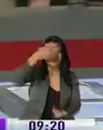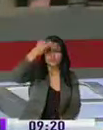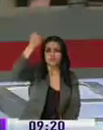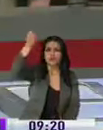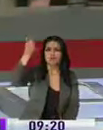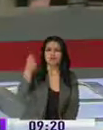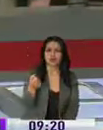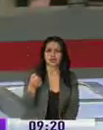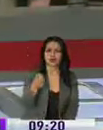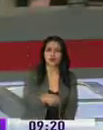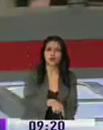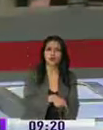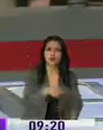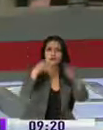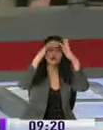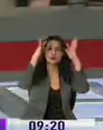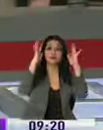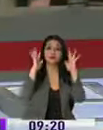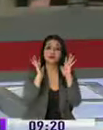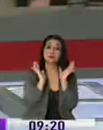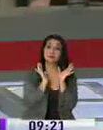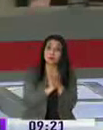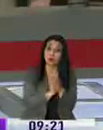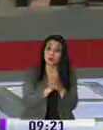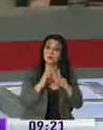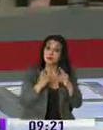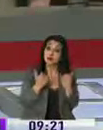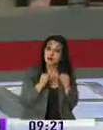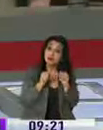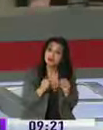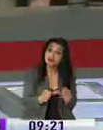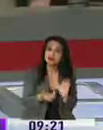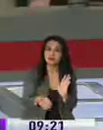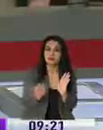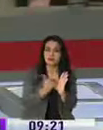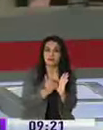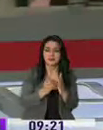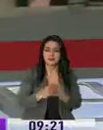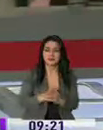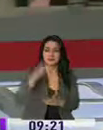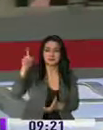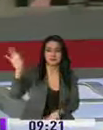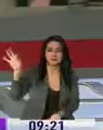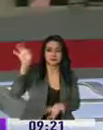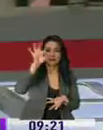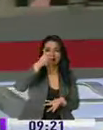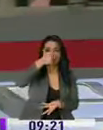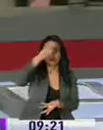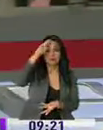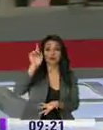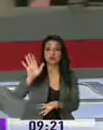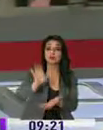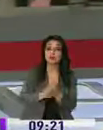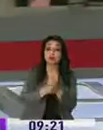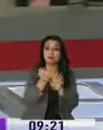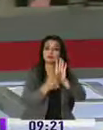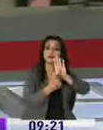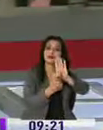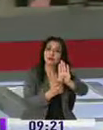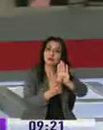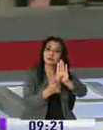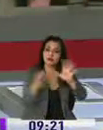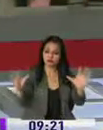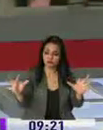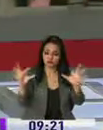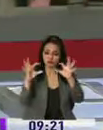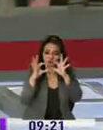el ritual de boda. Sin embargo, ahora se lo está realizando nuevamente. El gobernador Sáchila y su esposa dieron el ejemplo, uniendo